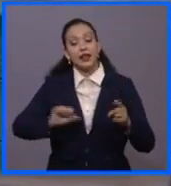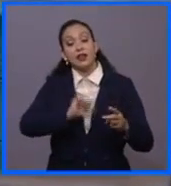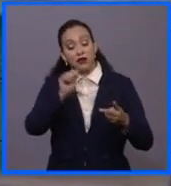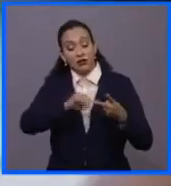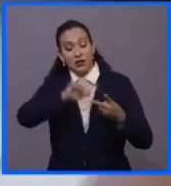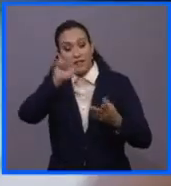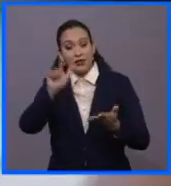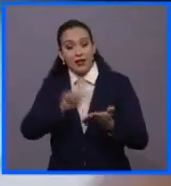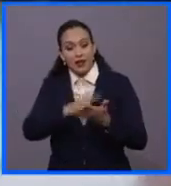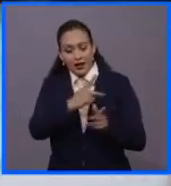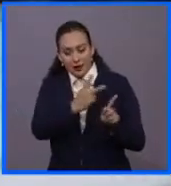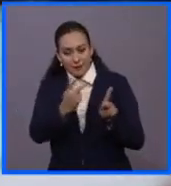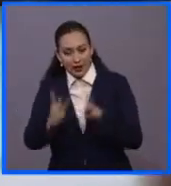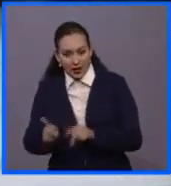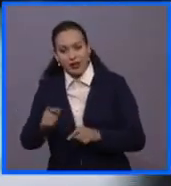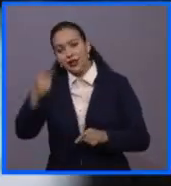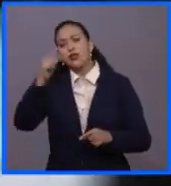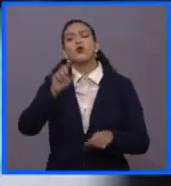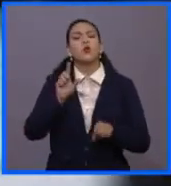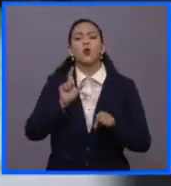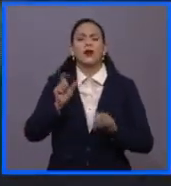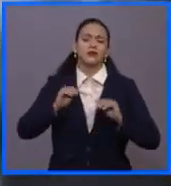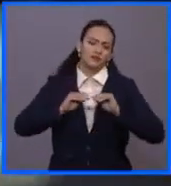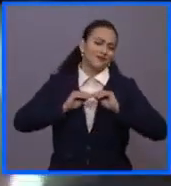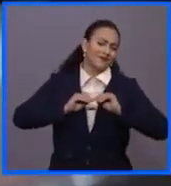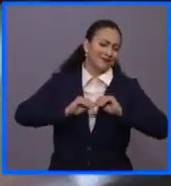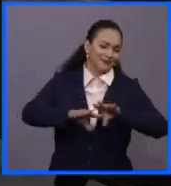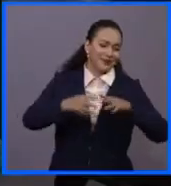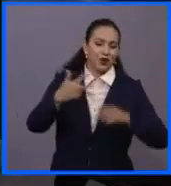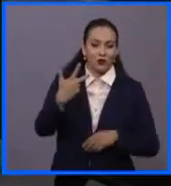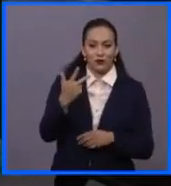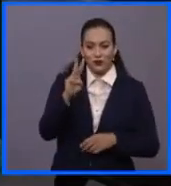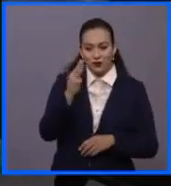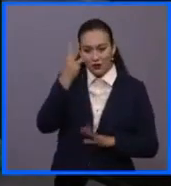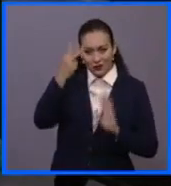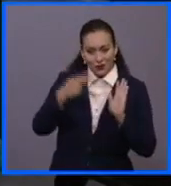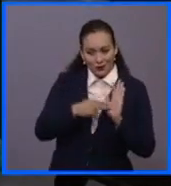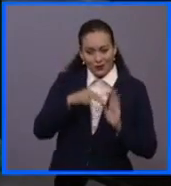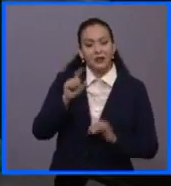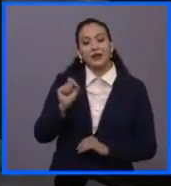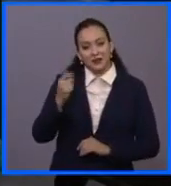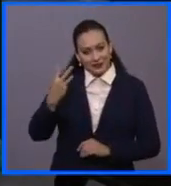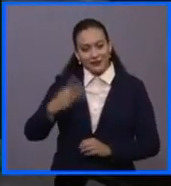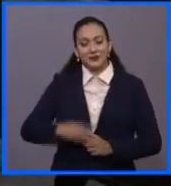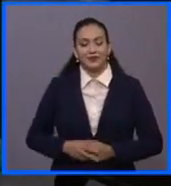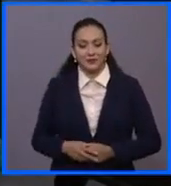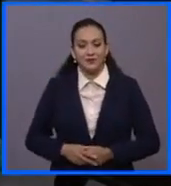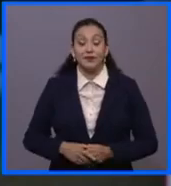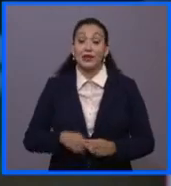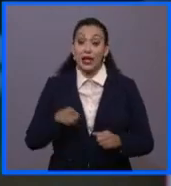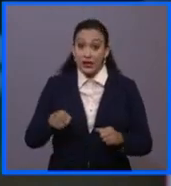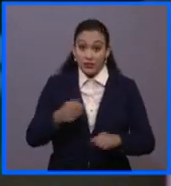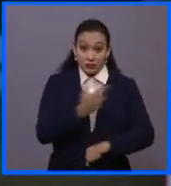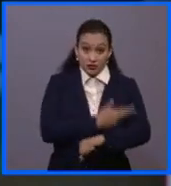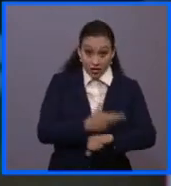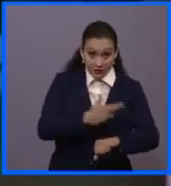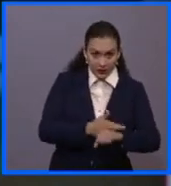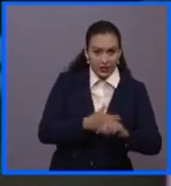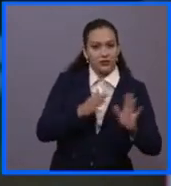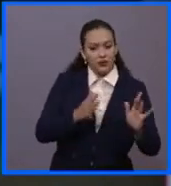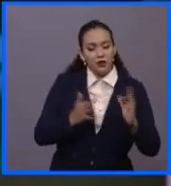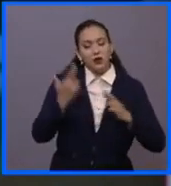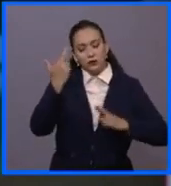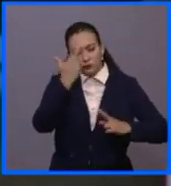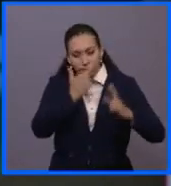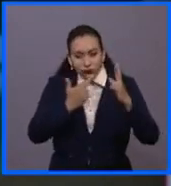de Planeación publicadas en el Diario Oficial el 8 de mayo de 2023. Los asuntos en cuestión deberán ser resueltos